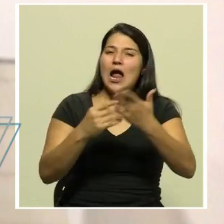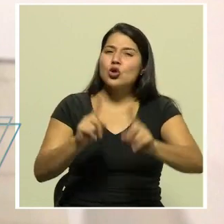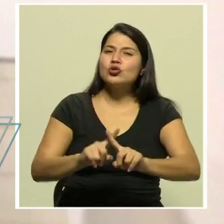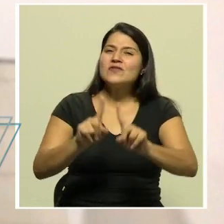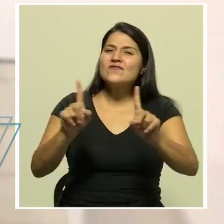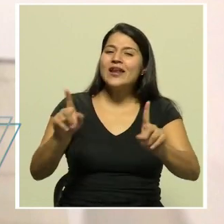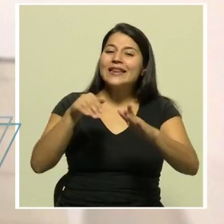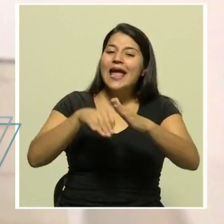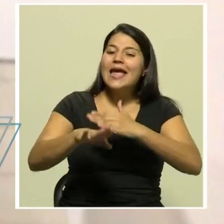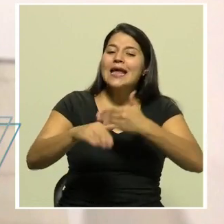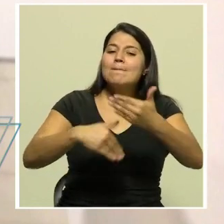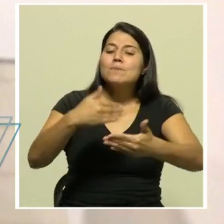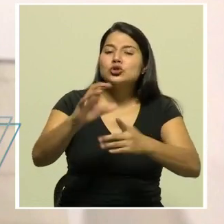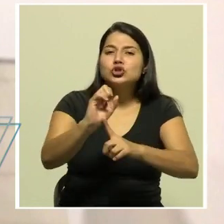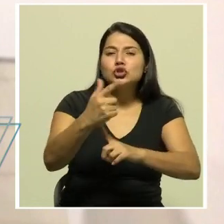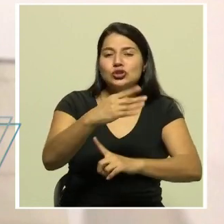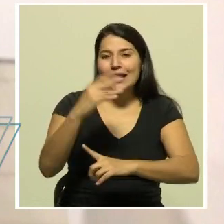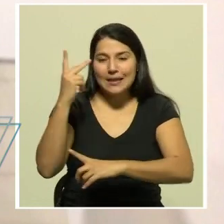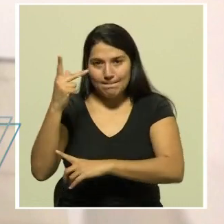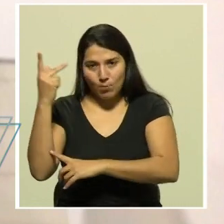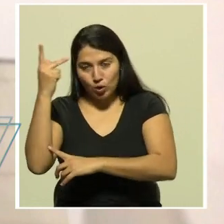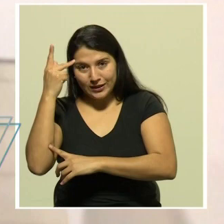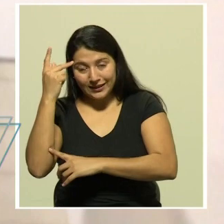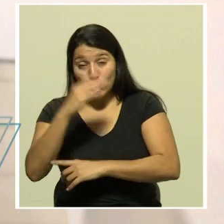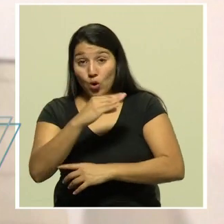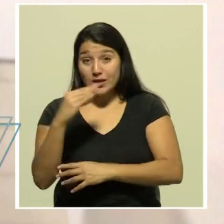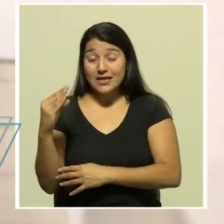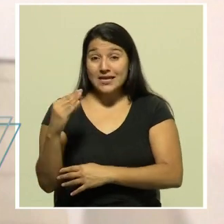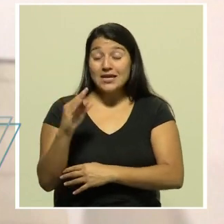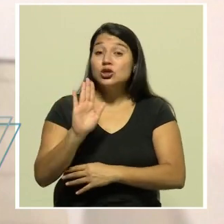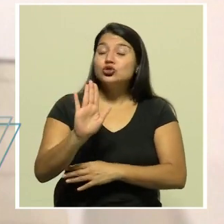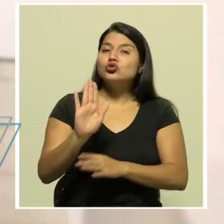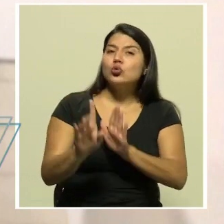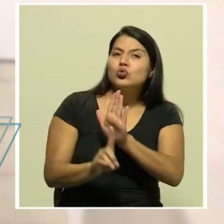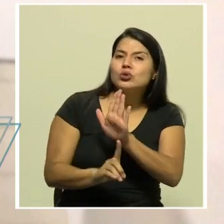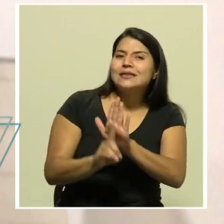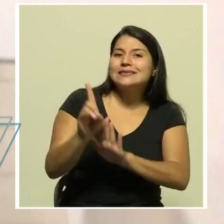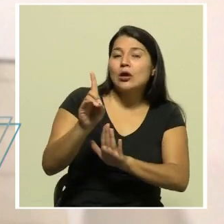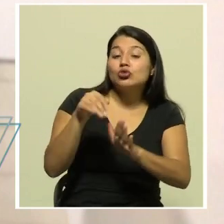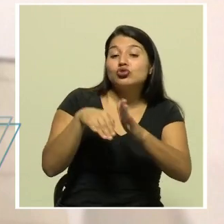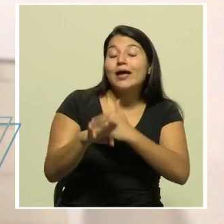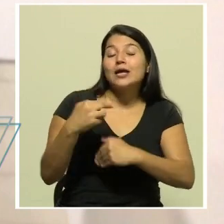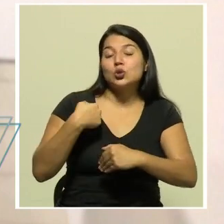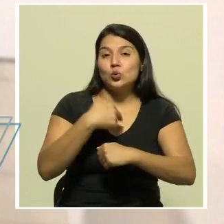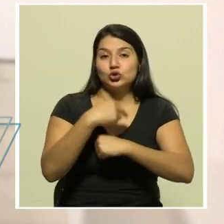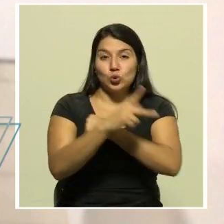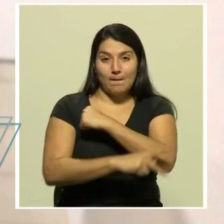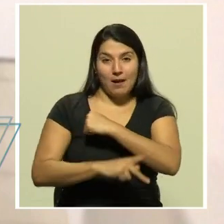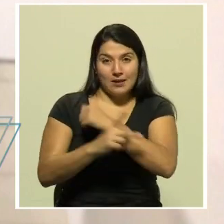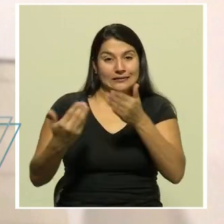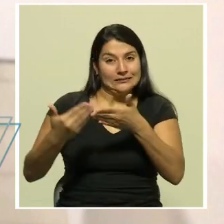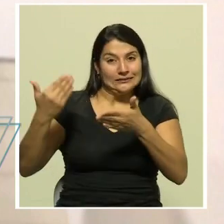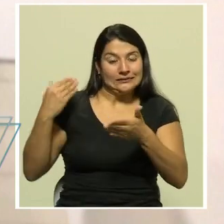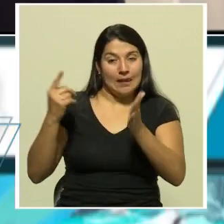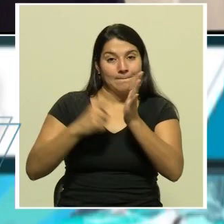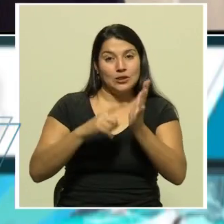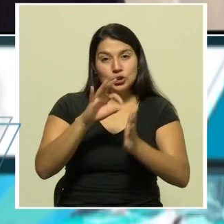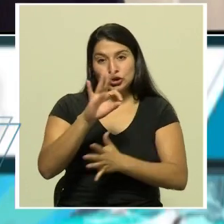5 países del Istmo, y que su producción se centró fundamentalmente en nuestro país en esa época.